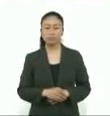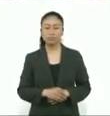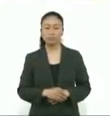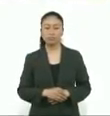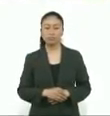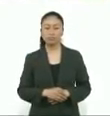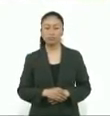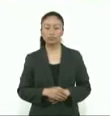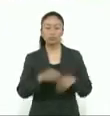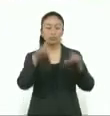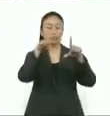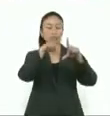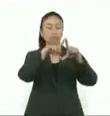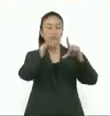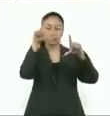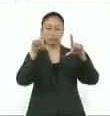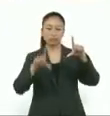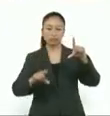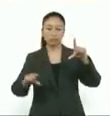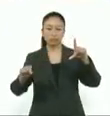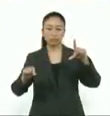Nuestro país